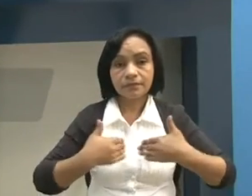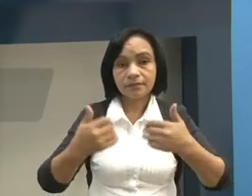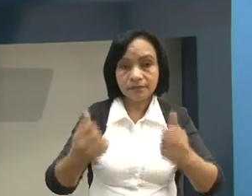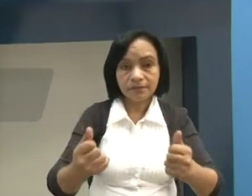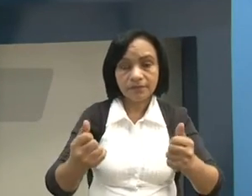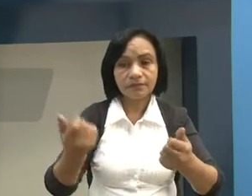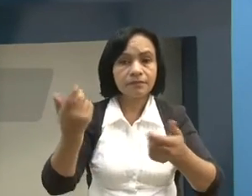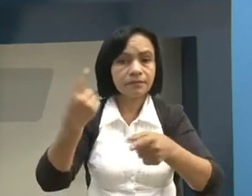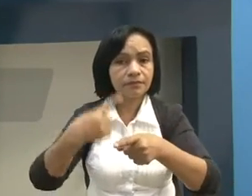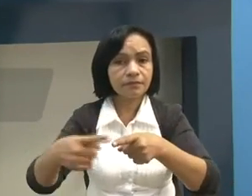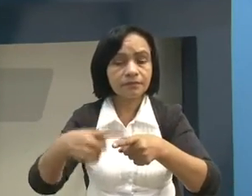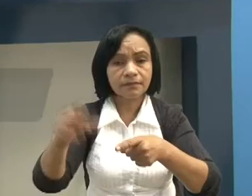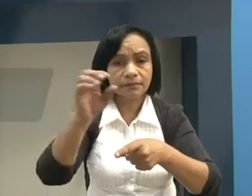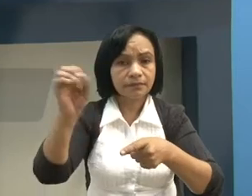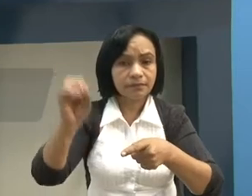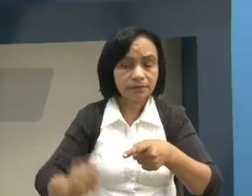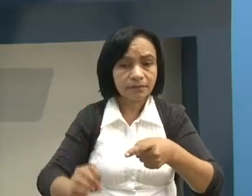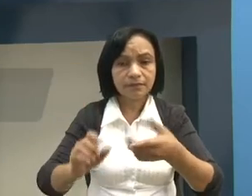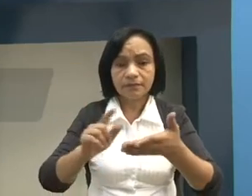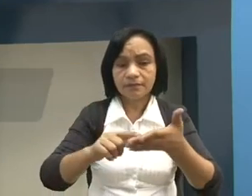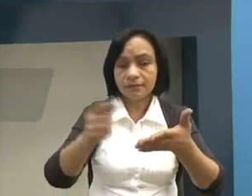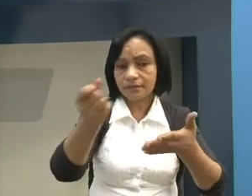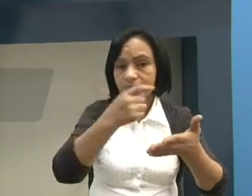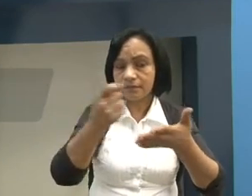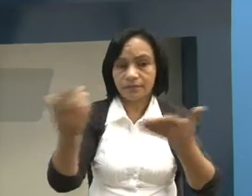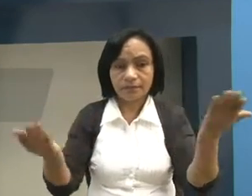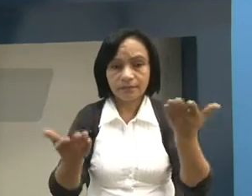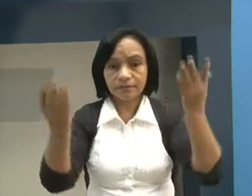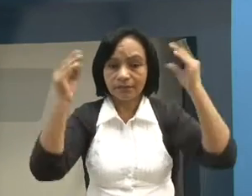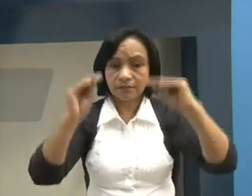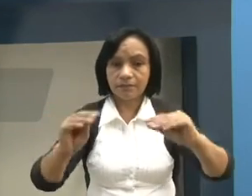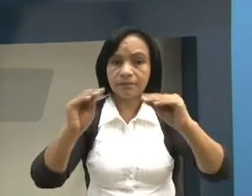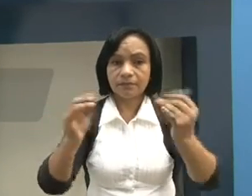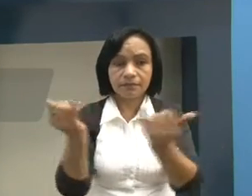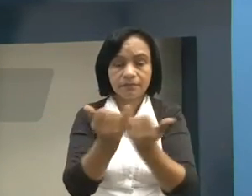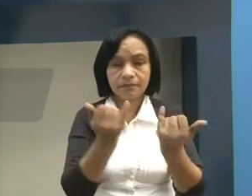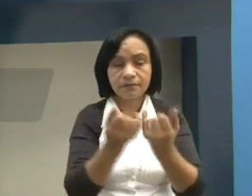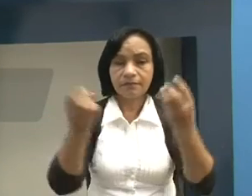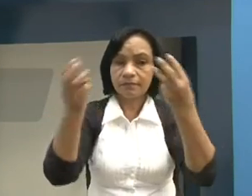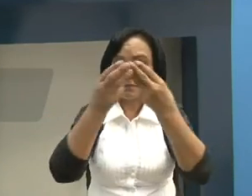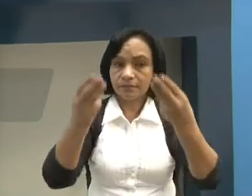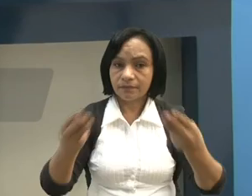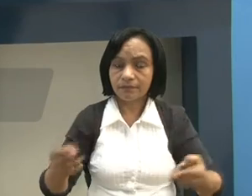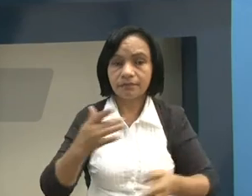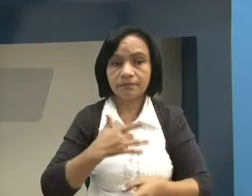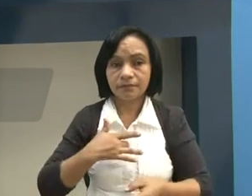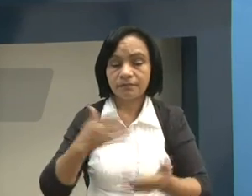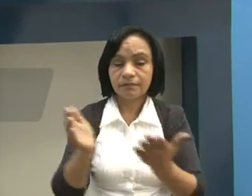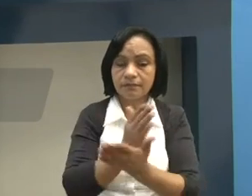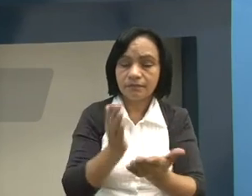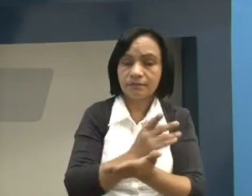han exonerado algunos medicamentos necesarios. Entonces, lo mismo en educación. Todos aquellos materiales que se requieren,